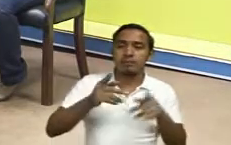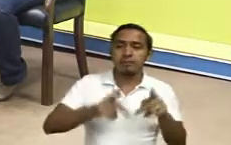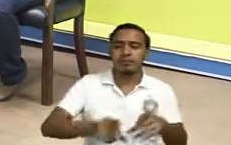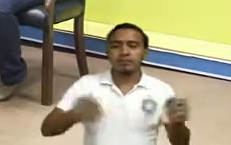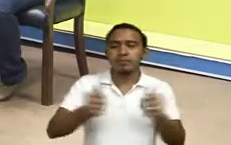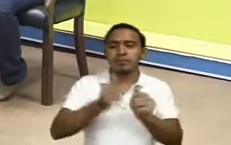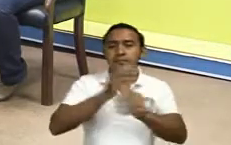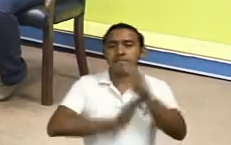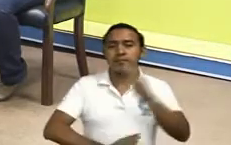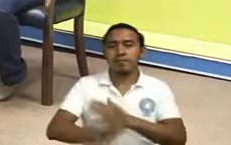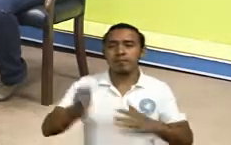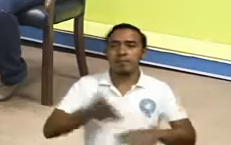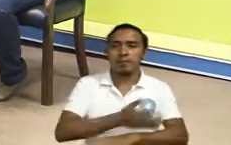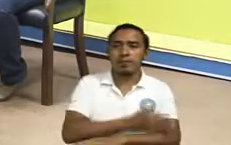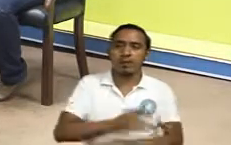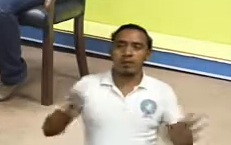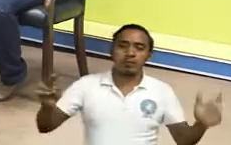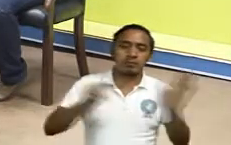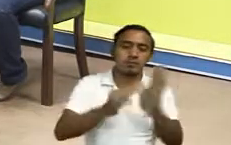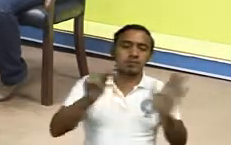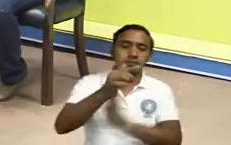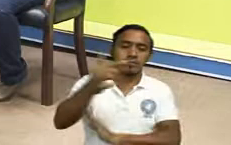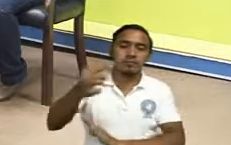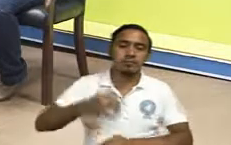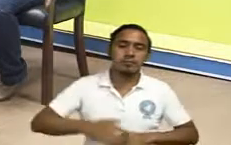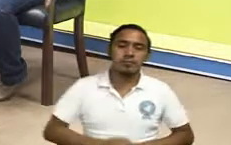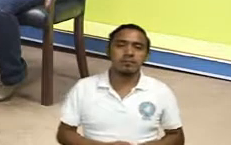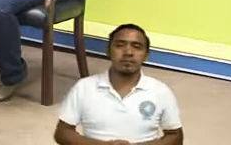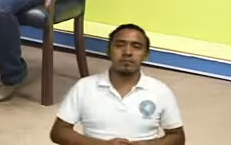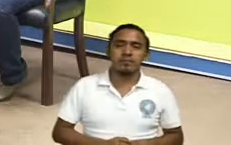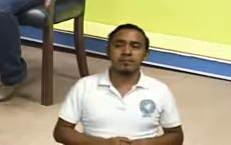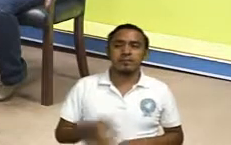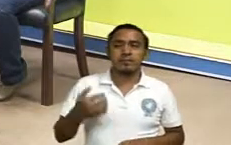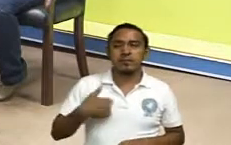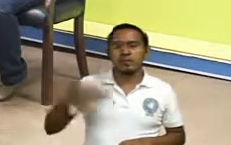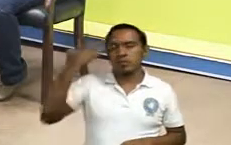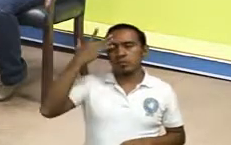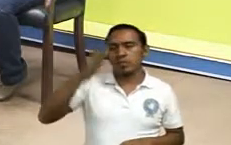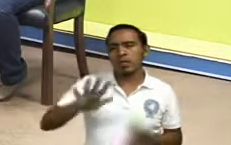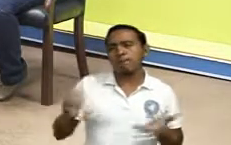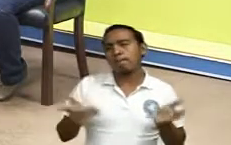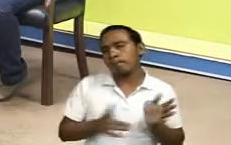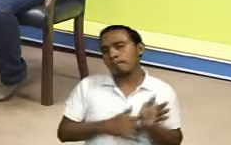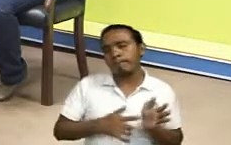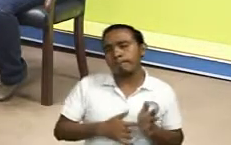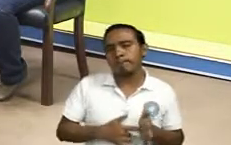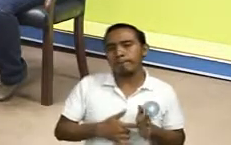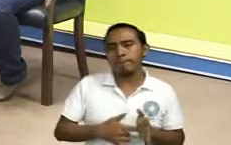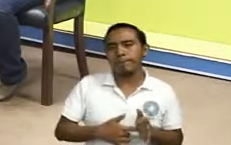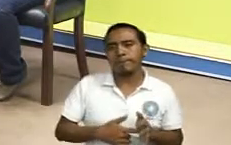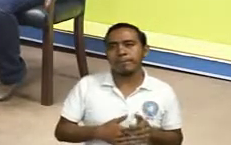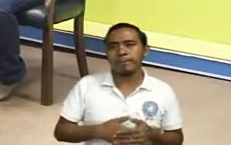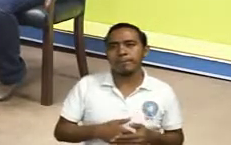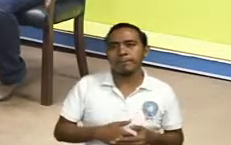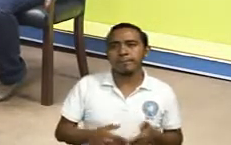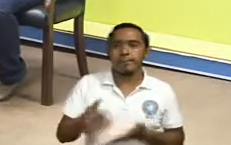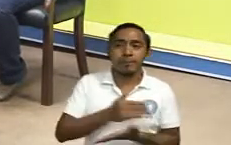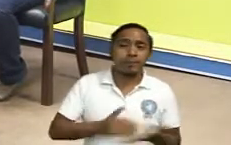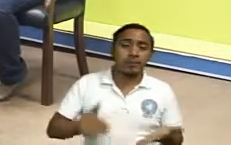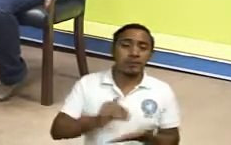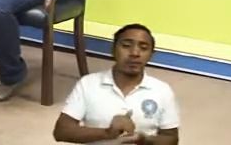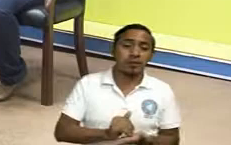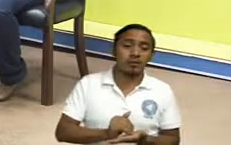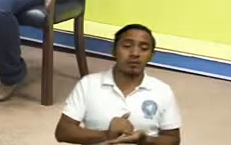con discapacidad antes de 2007. Yo tengo conocimiento que, por ejemplo, un centro de rehabilitación